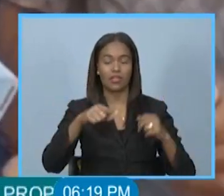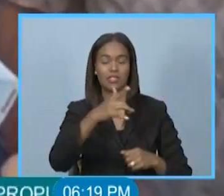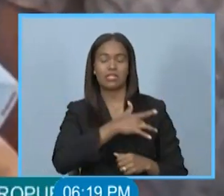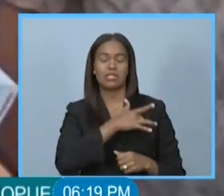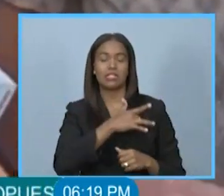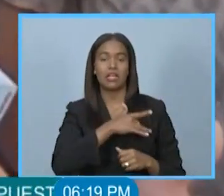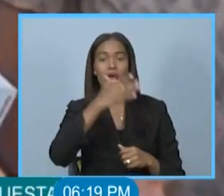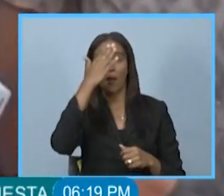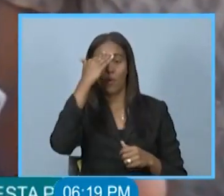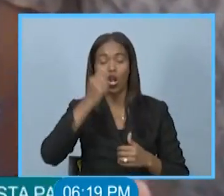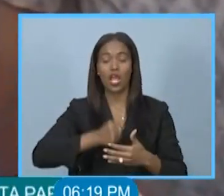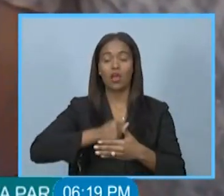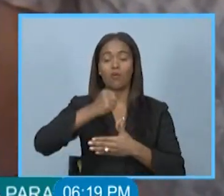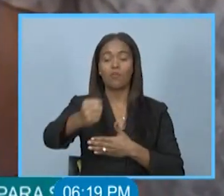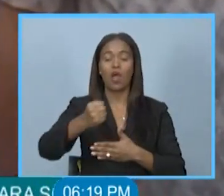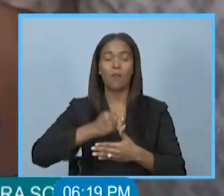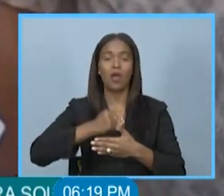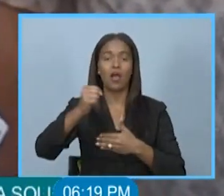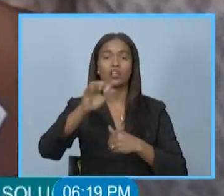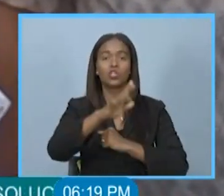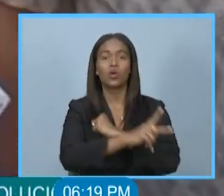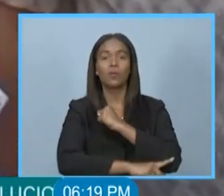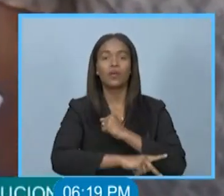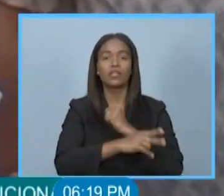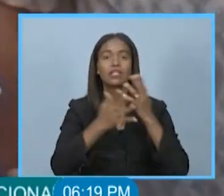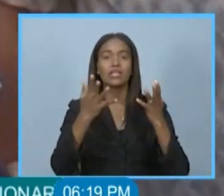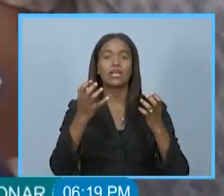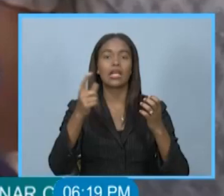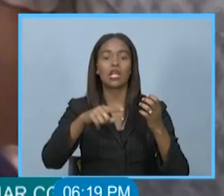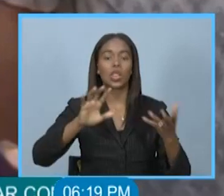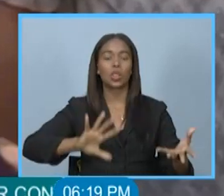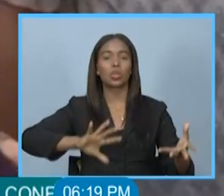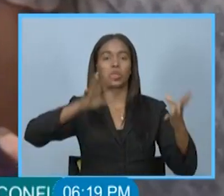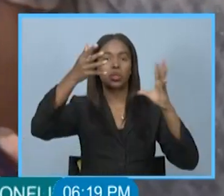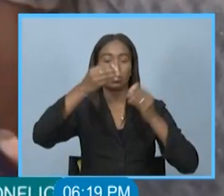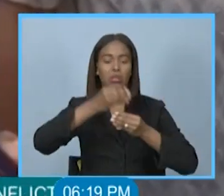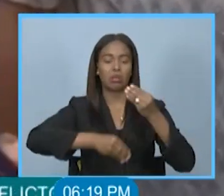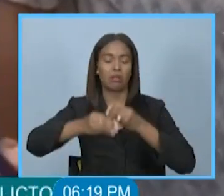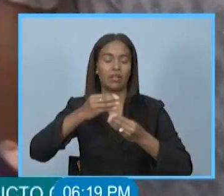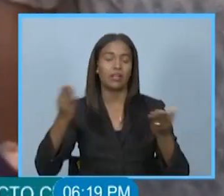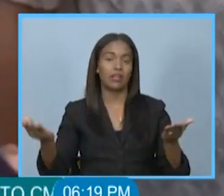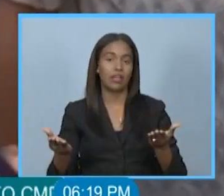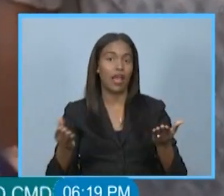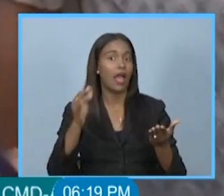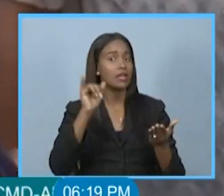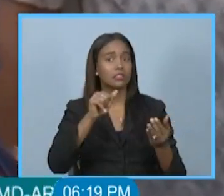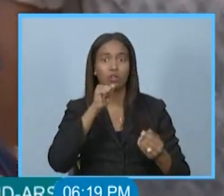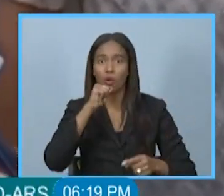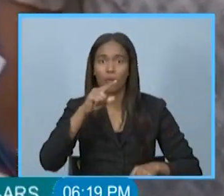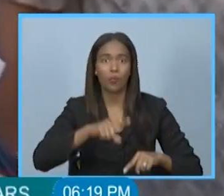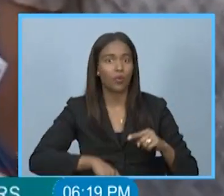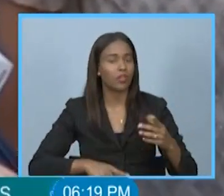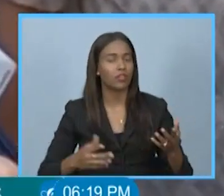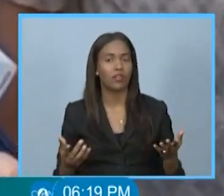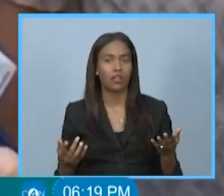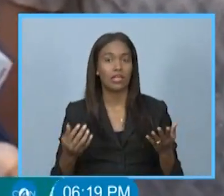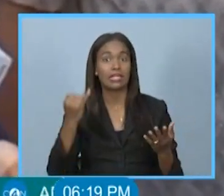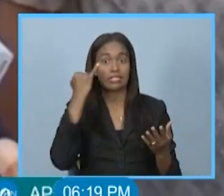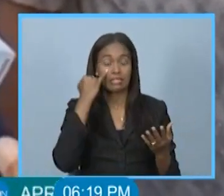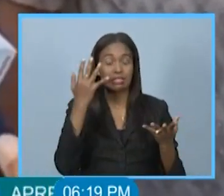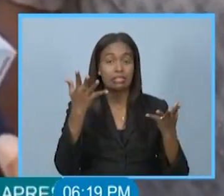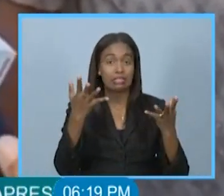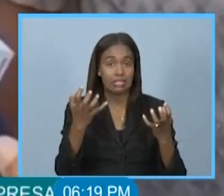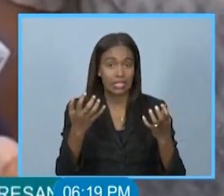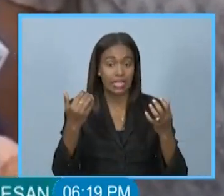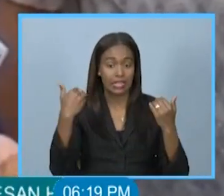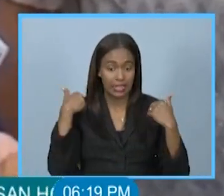sienten que porque lo están repatriando quieren volcotear el mercado y así no Así no el que quiera el